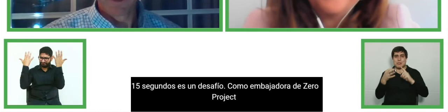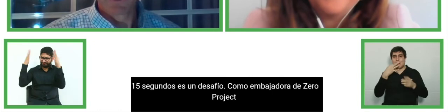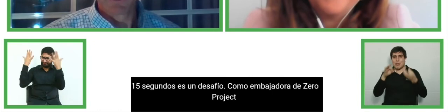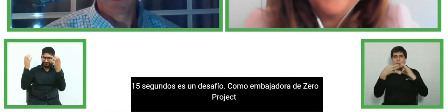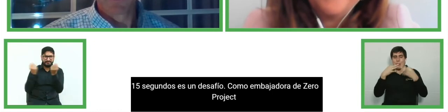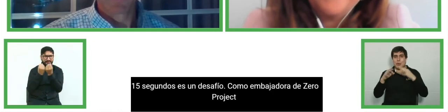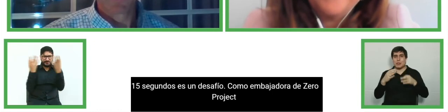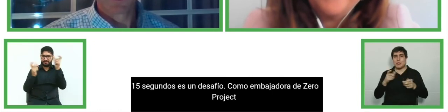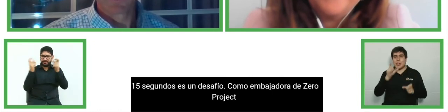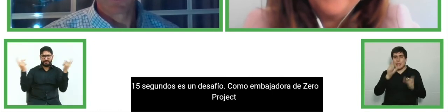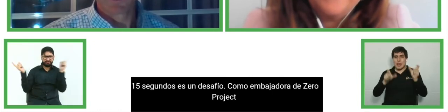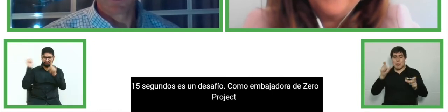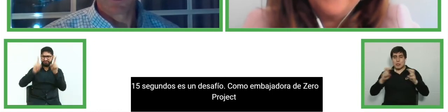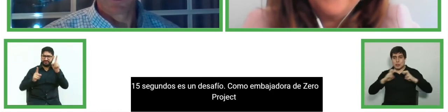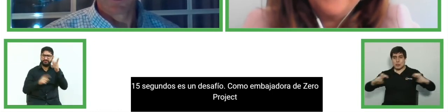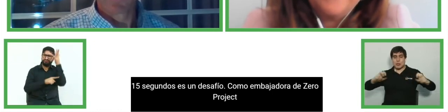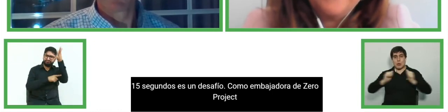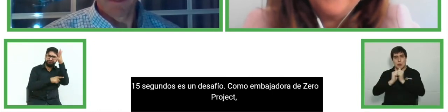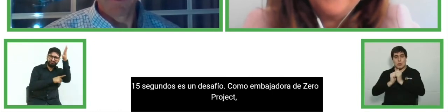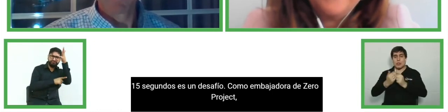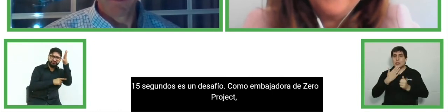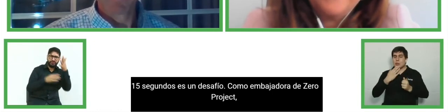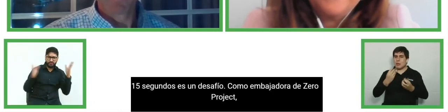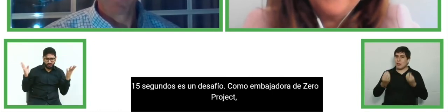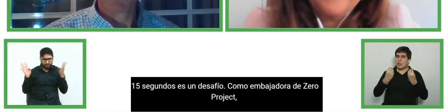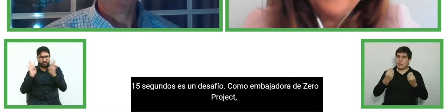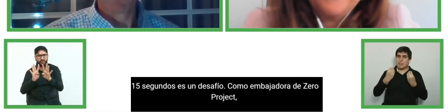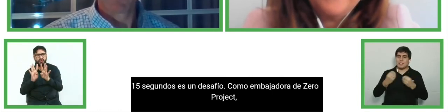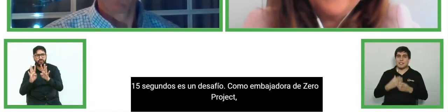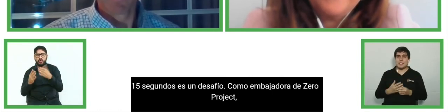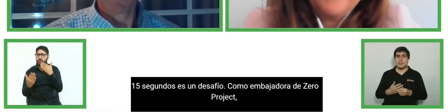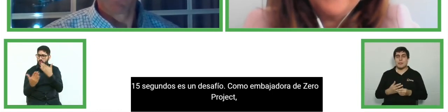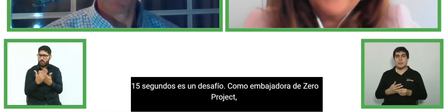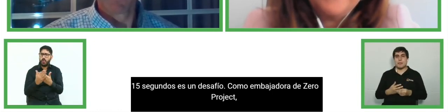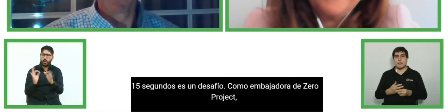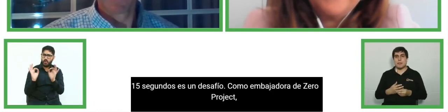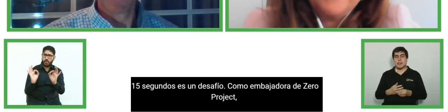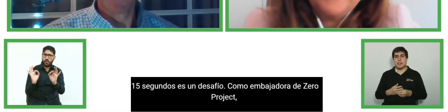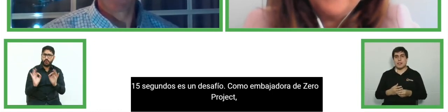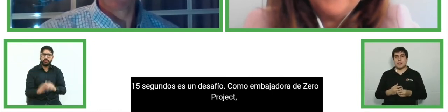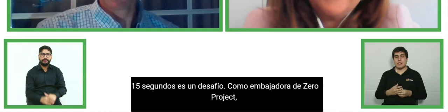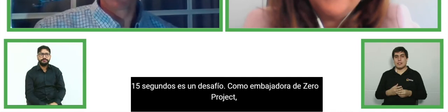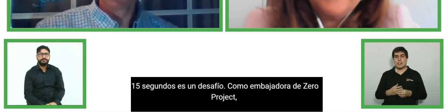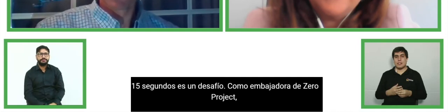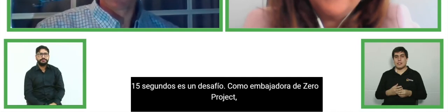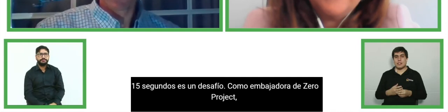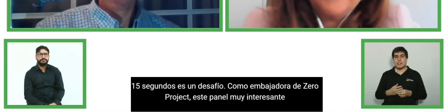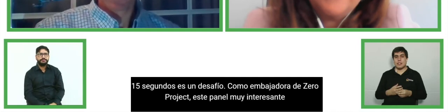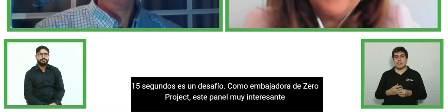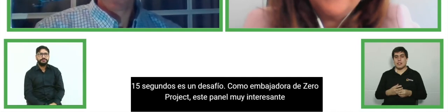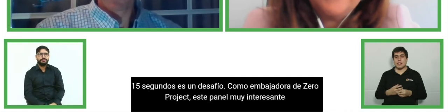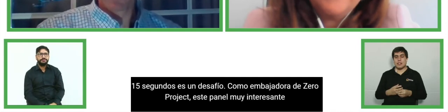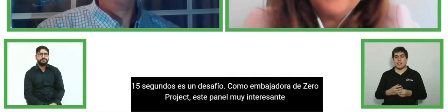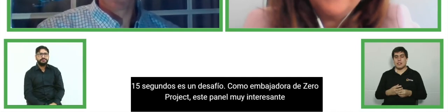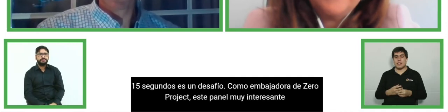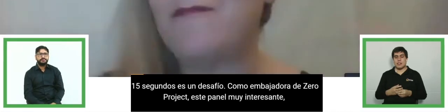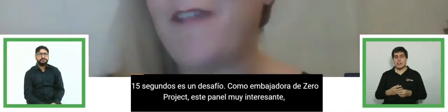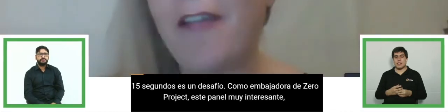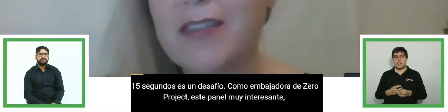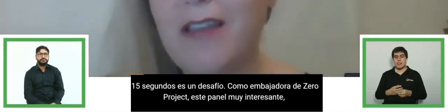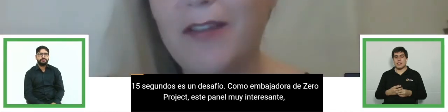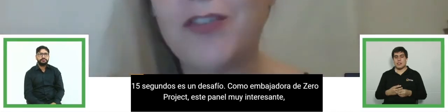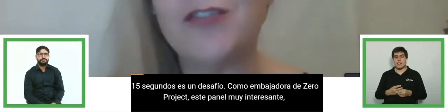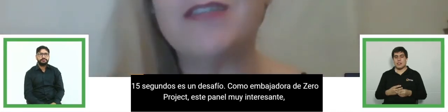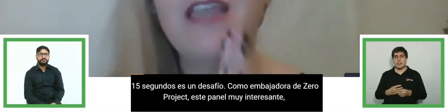este panel también muy interesante. Y lo mejor es Zero Project. No hay que reinventar la rueda si está